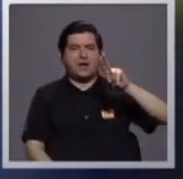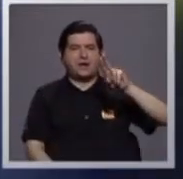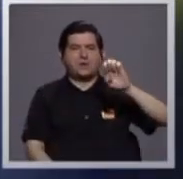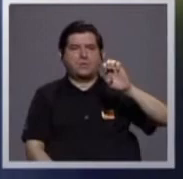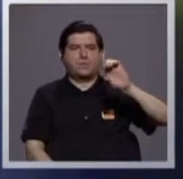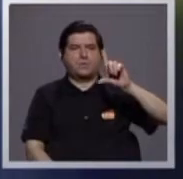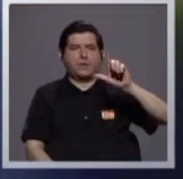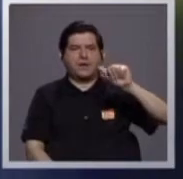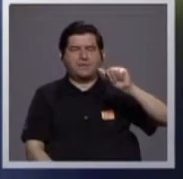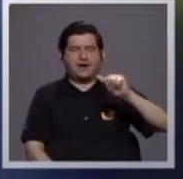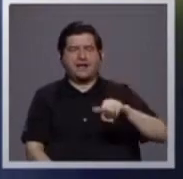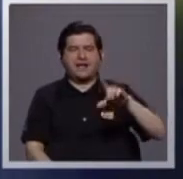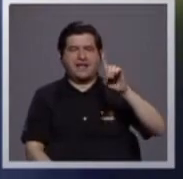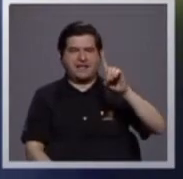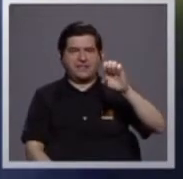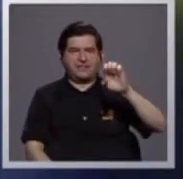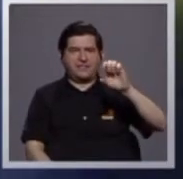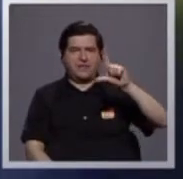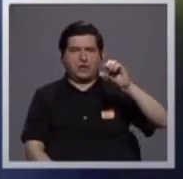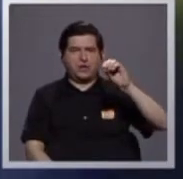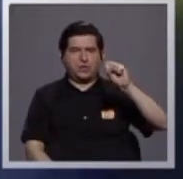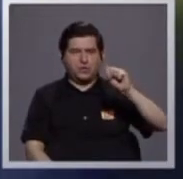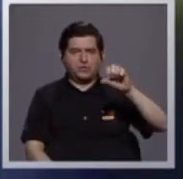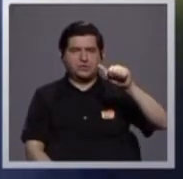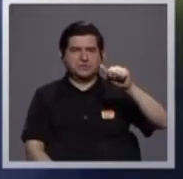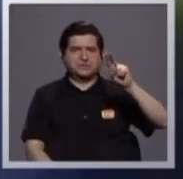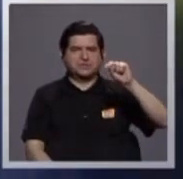la salida a